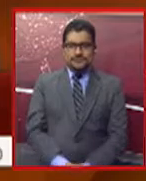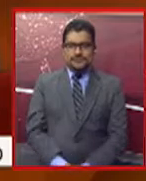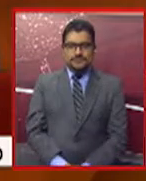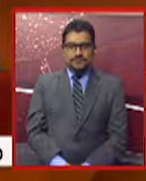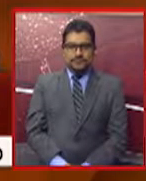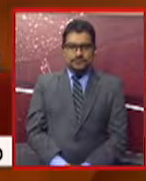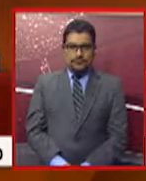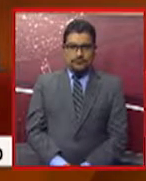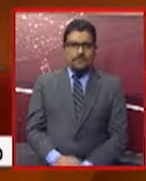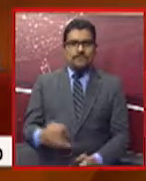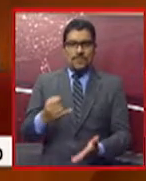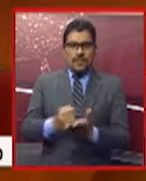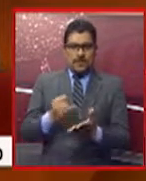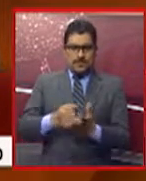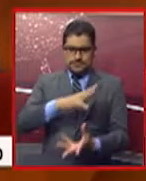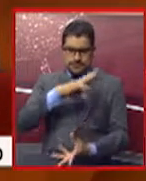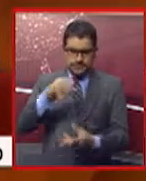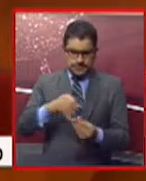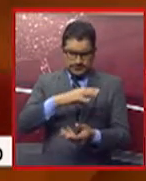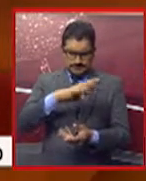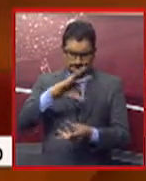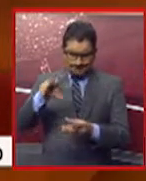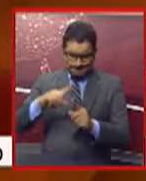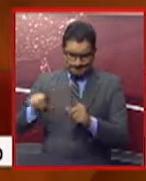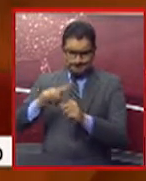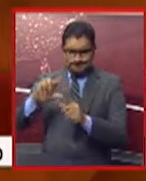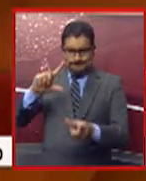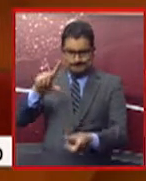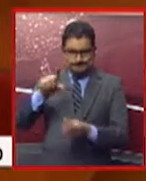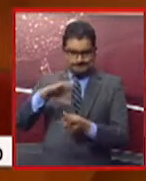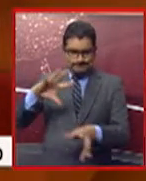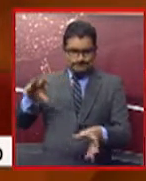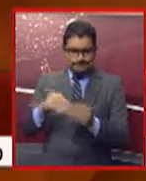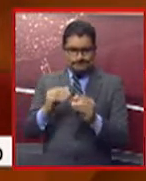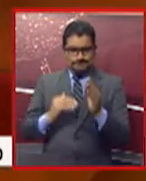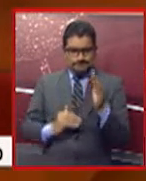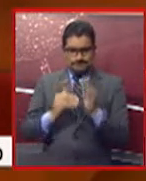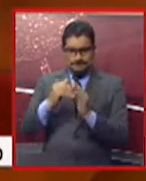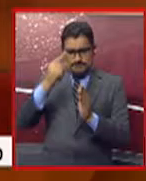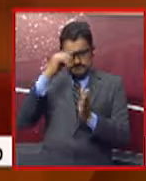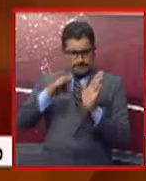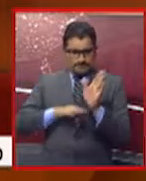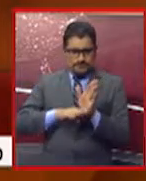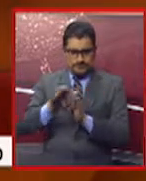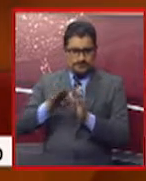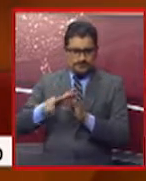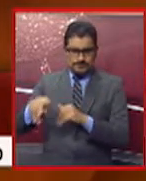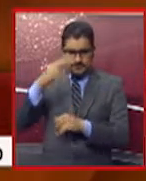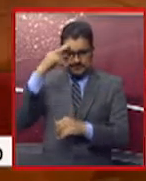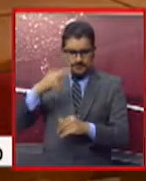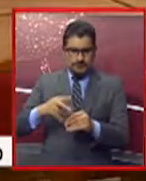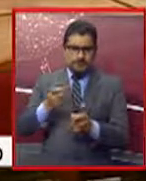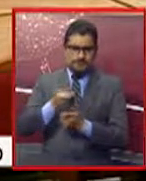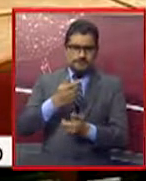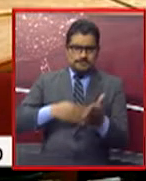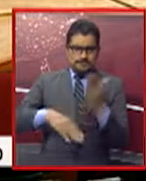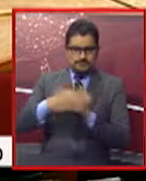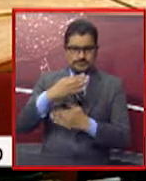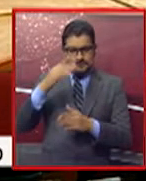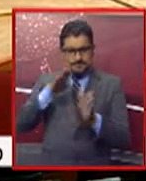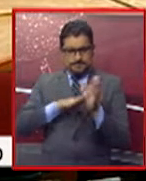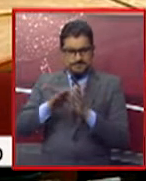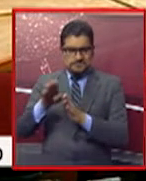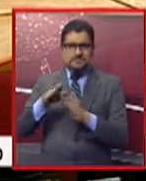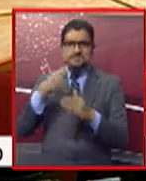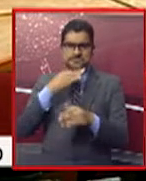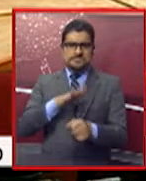Paquete económico comprometido con el crecimiento económico del país, particularmente